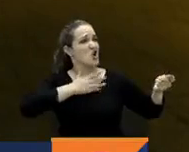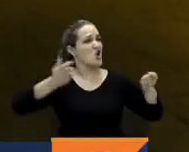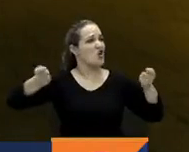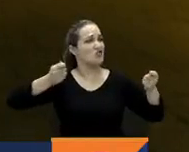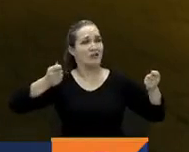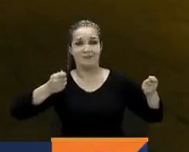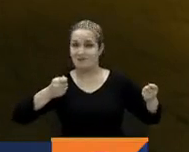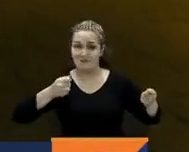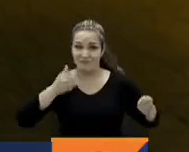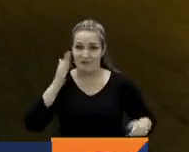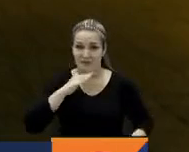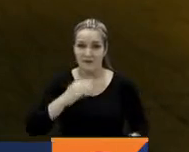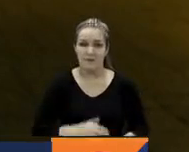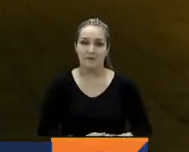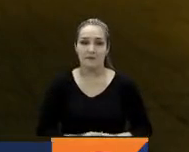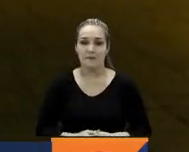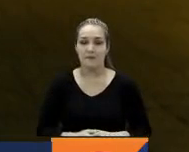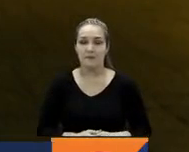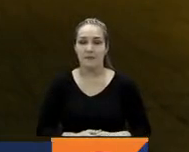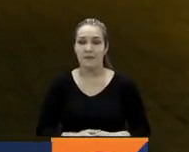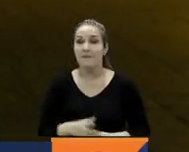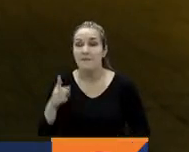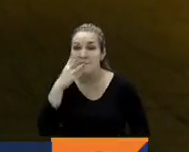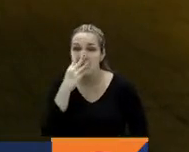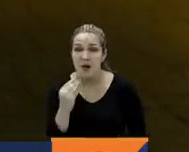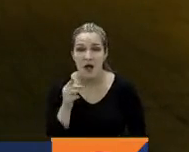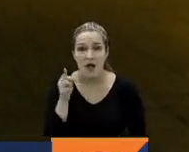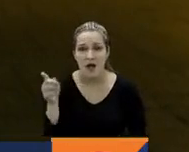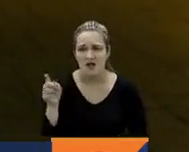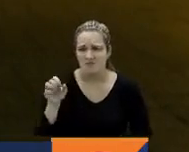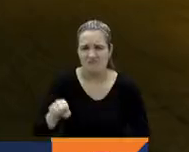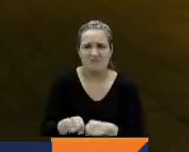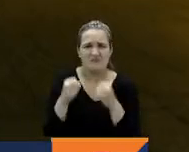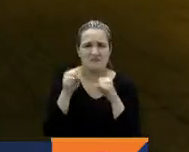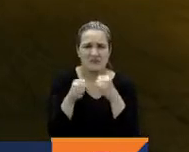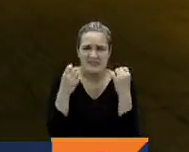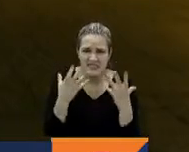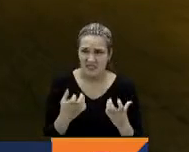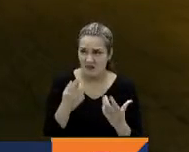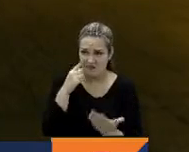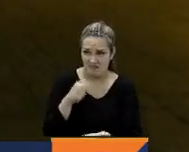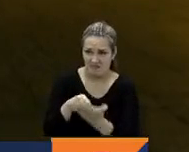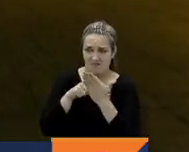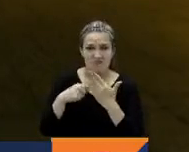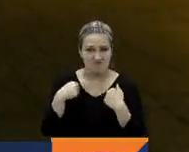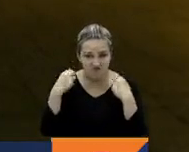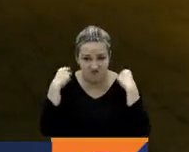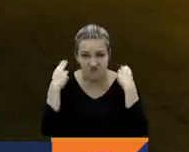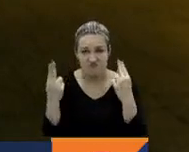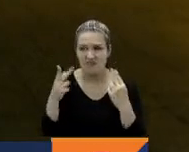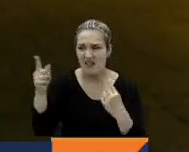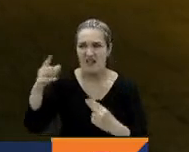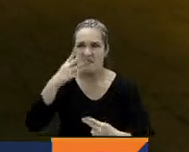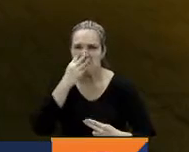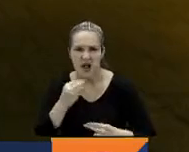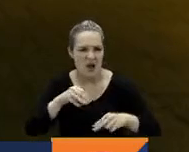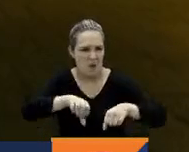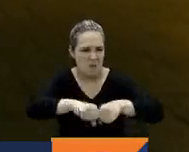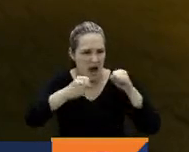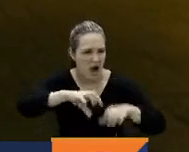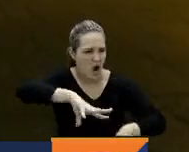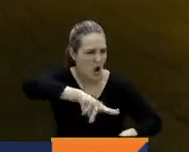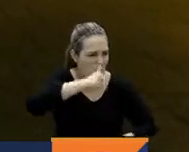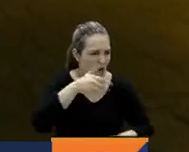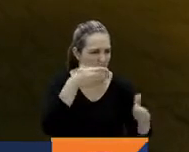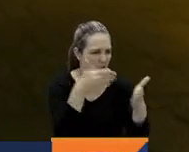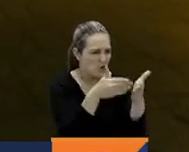Ucrania. Hay maldad en ellos, sed de destrucción, no parecen humanos, monstruos que queman, roban, atacan y